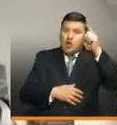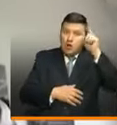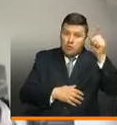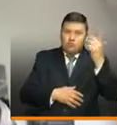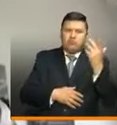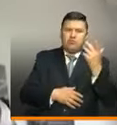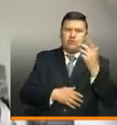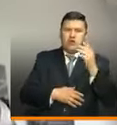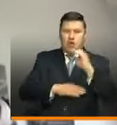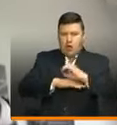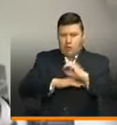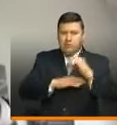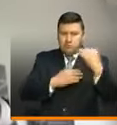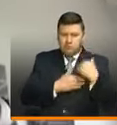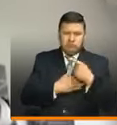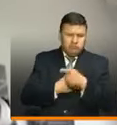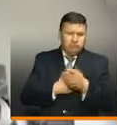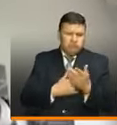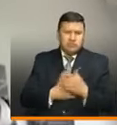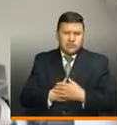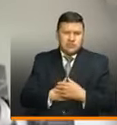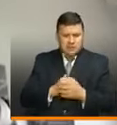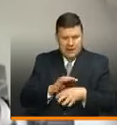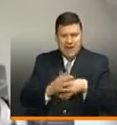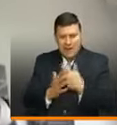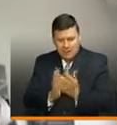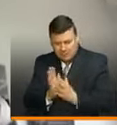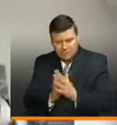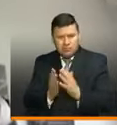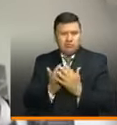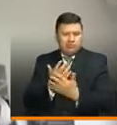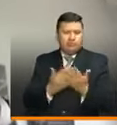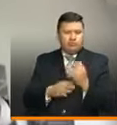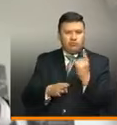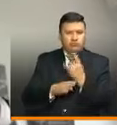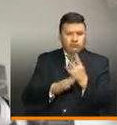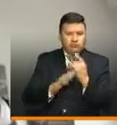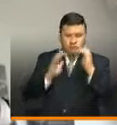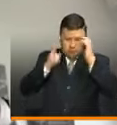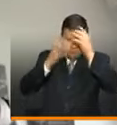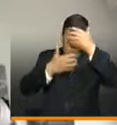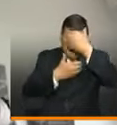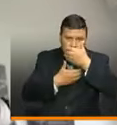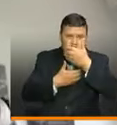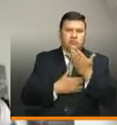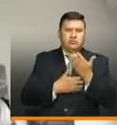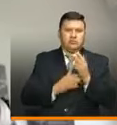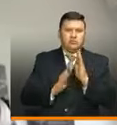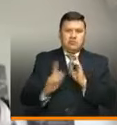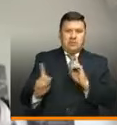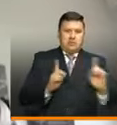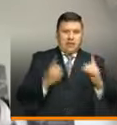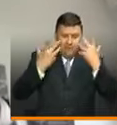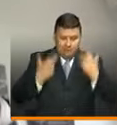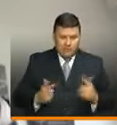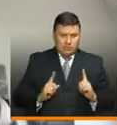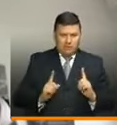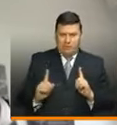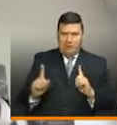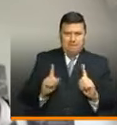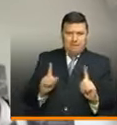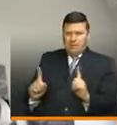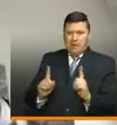como por la OPS, como es el lavado de manos, el uso de mascarilla, el distanciamiento físico.